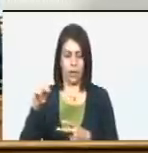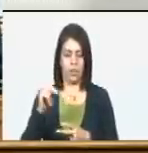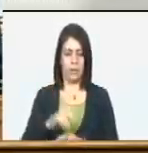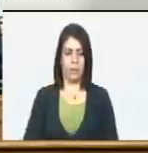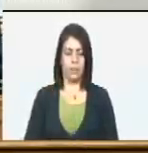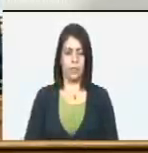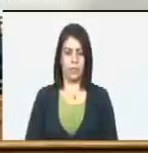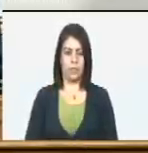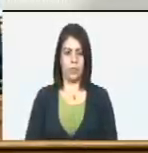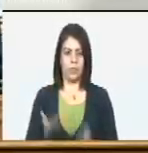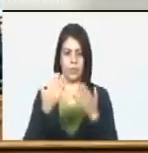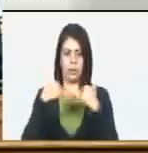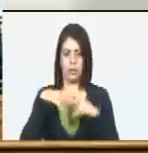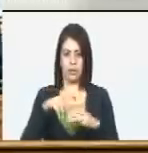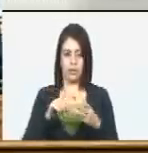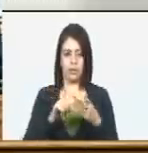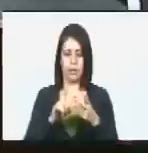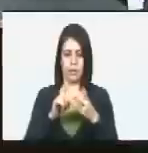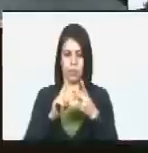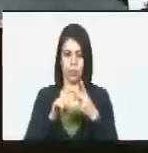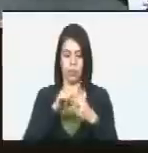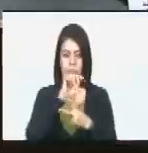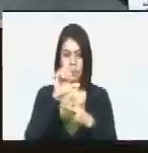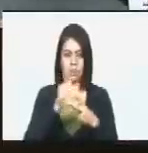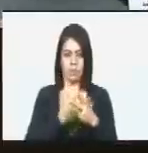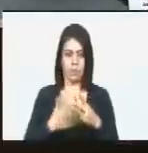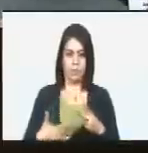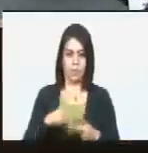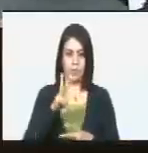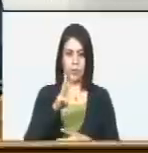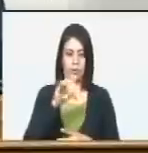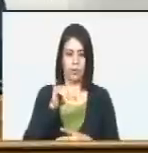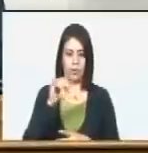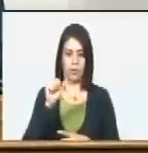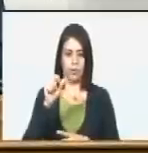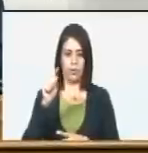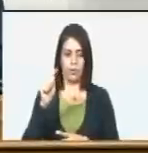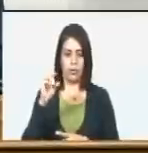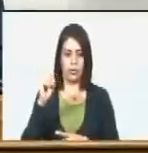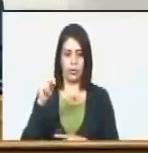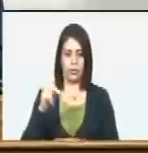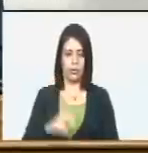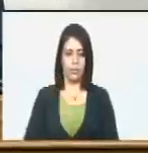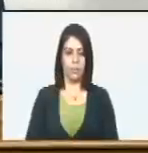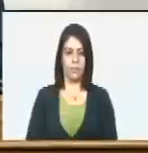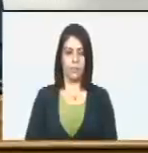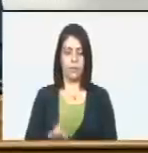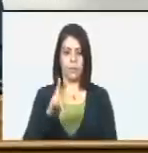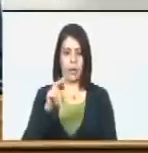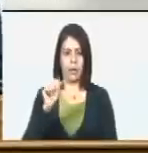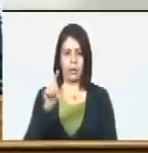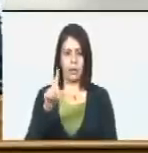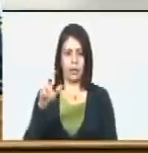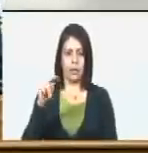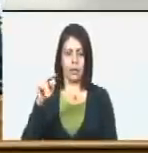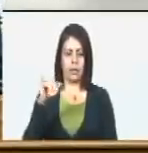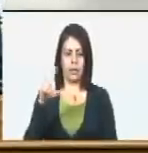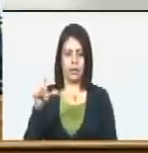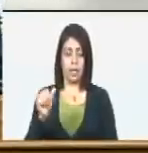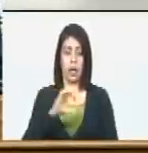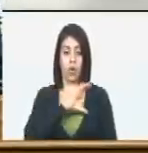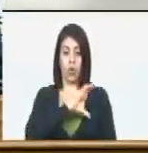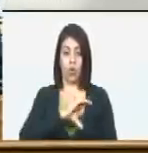y el segundo vicepresidente Winston Teofilactes Vallenilla Hacel. Para la Comisión Permanente